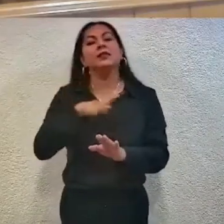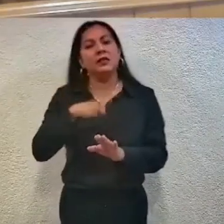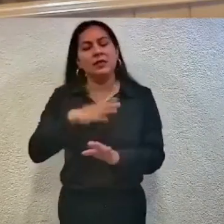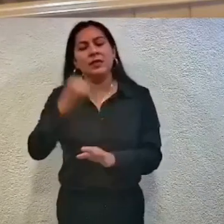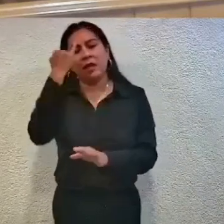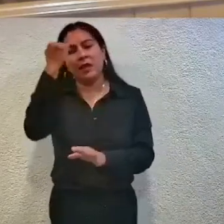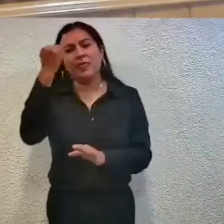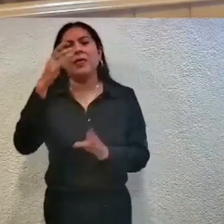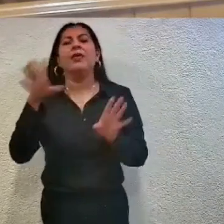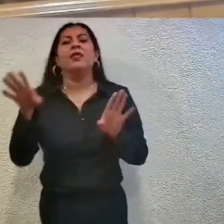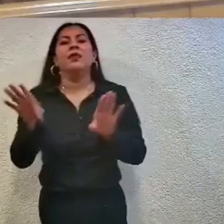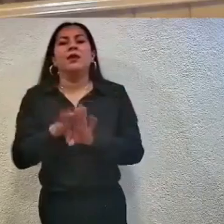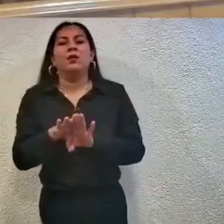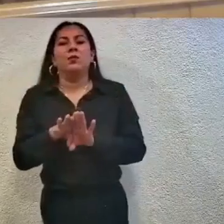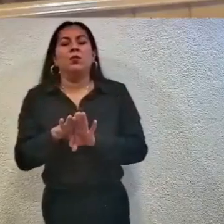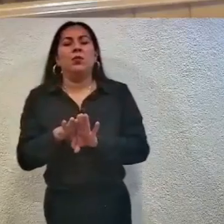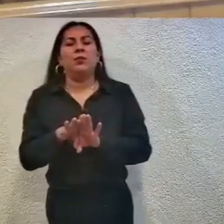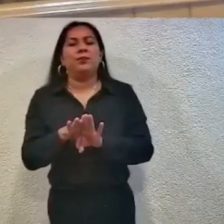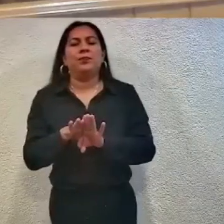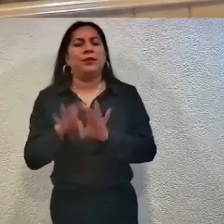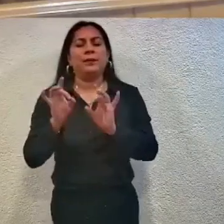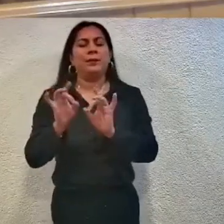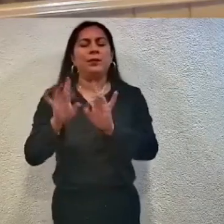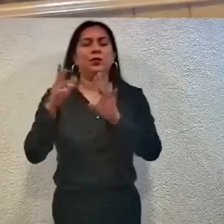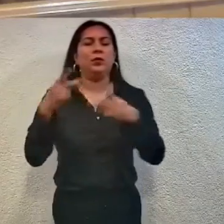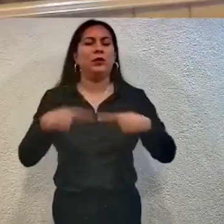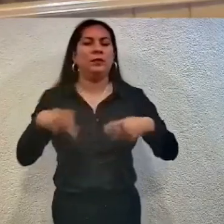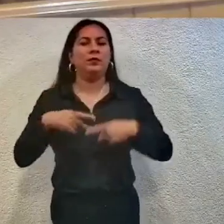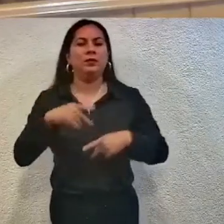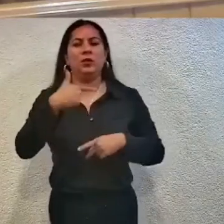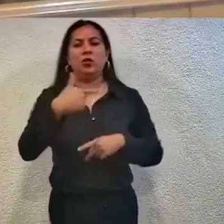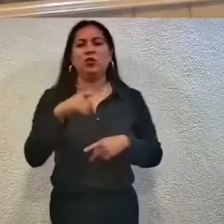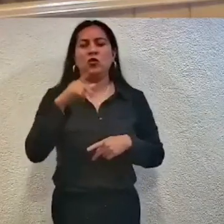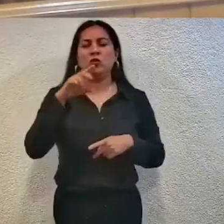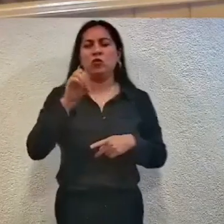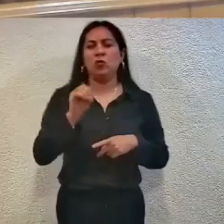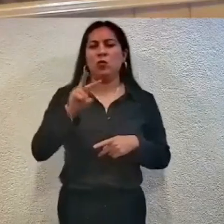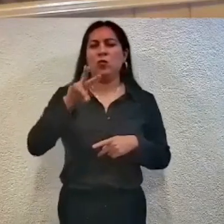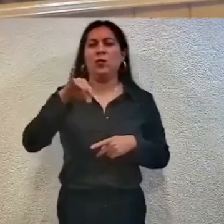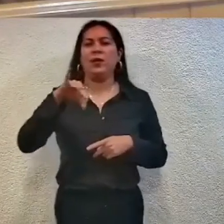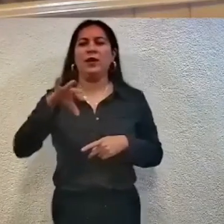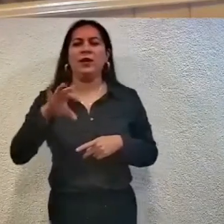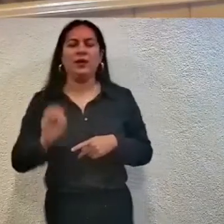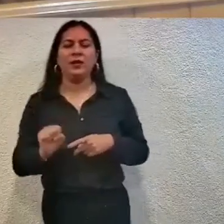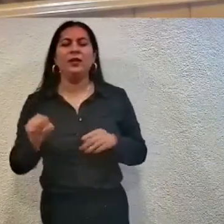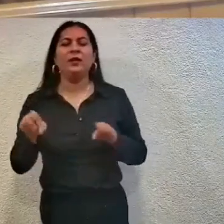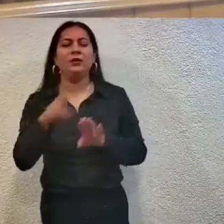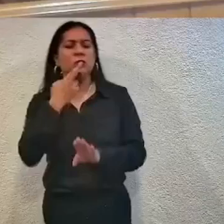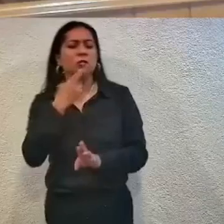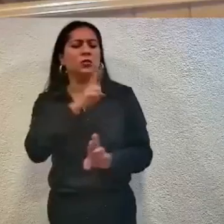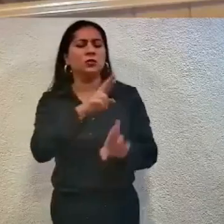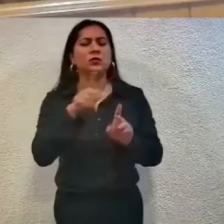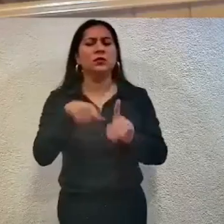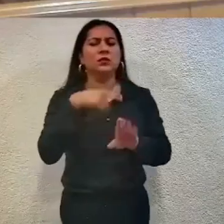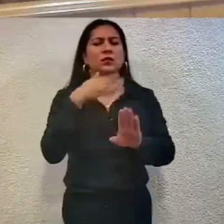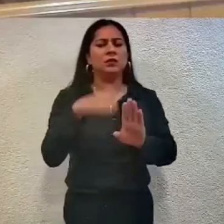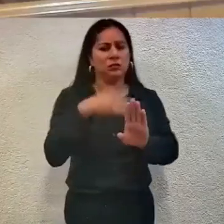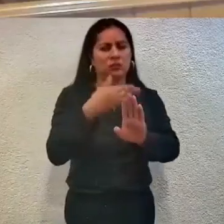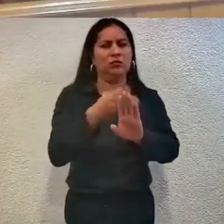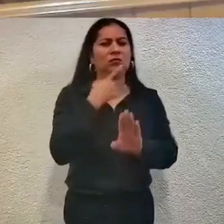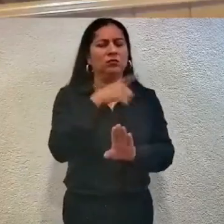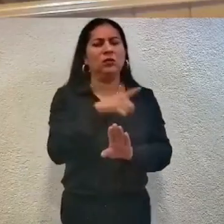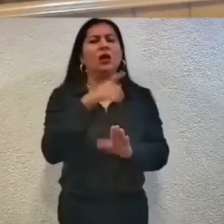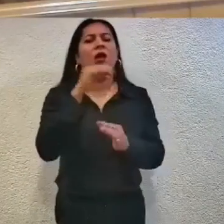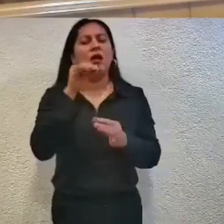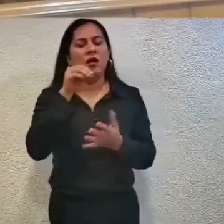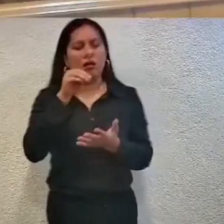a lo anterior, se tiene la confesión expresa y espontánea del denunciado Giovanni Velázquez Gabriel, quien en su contestación